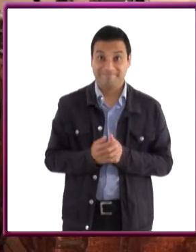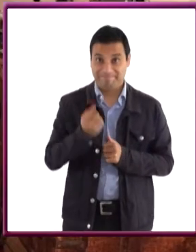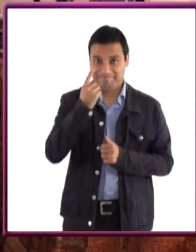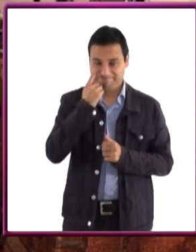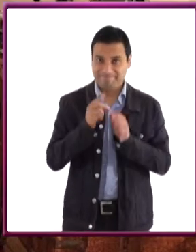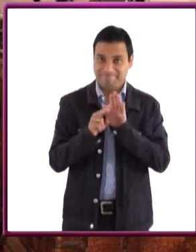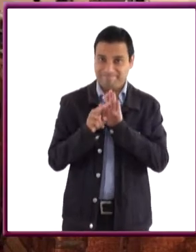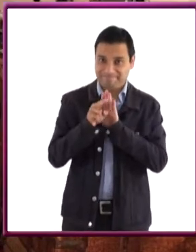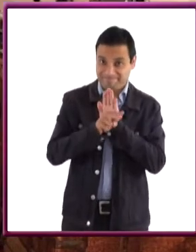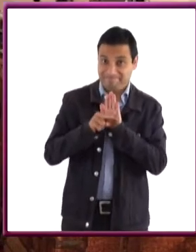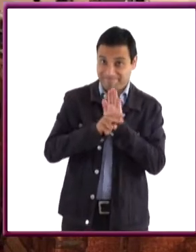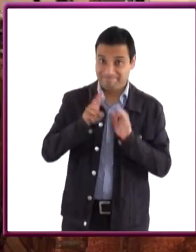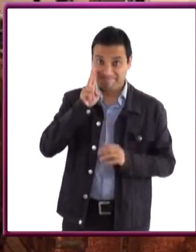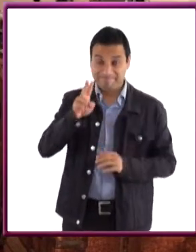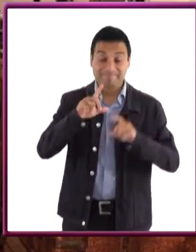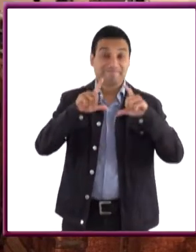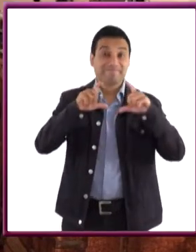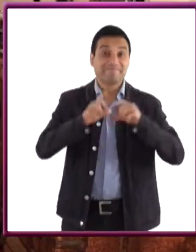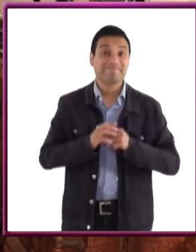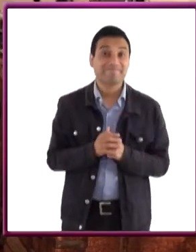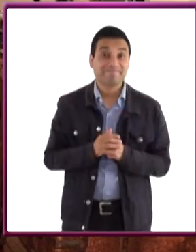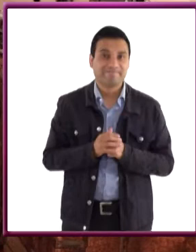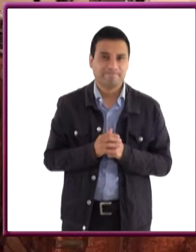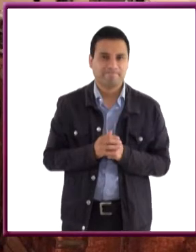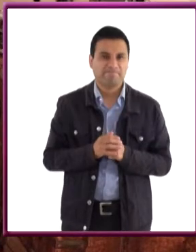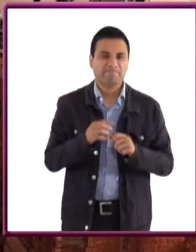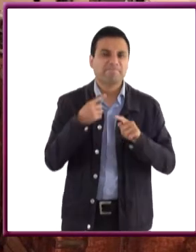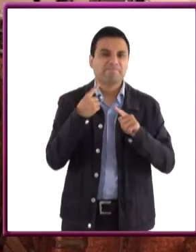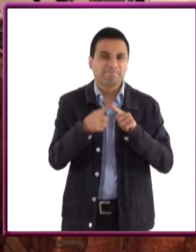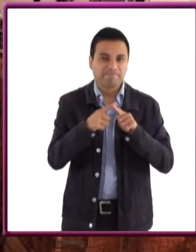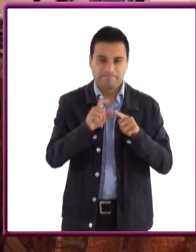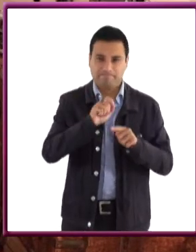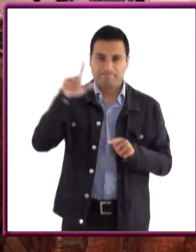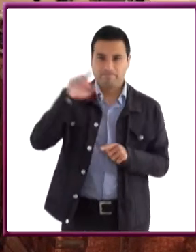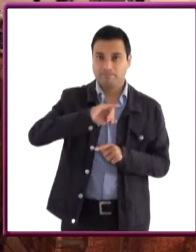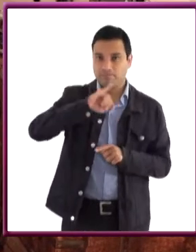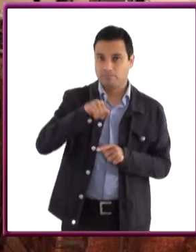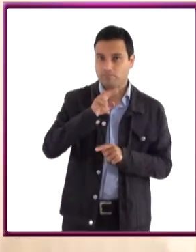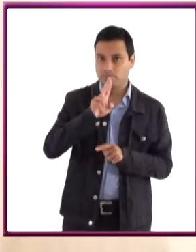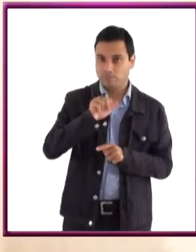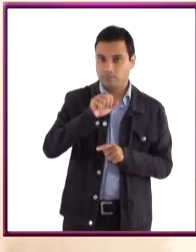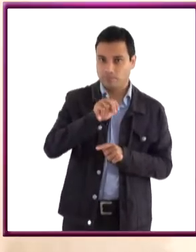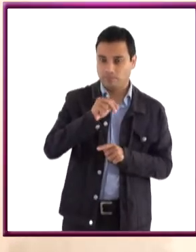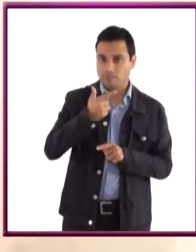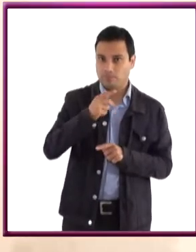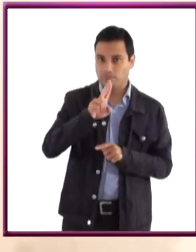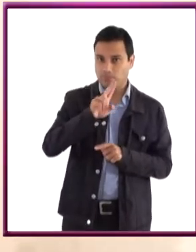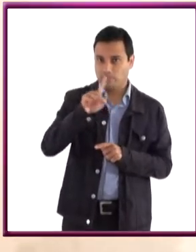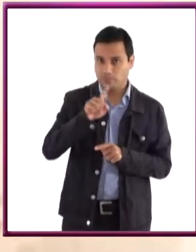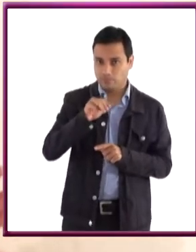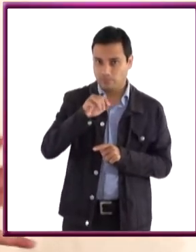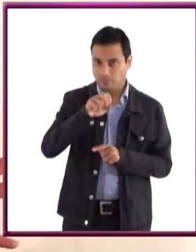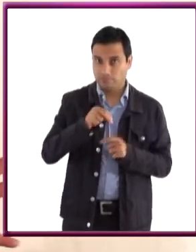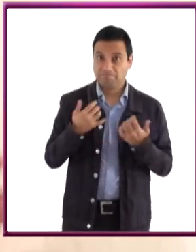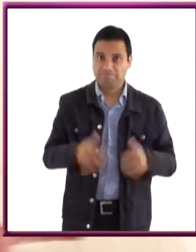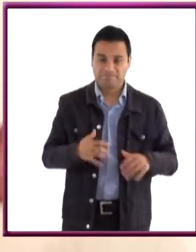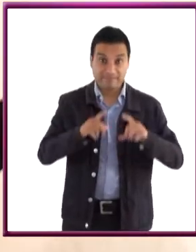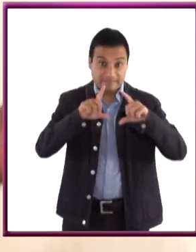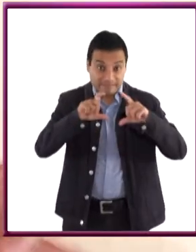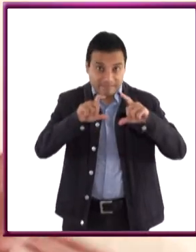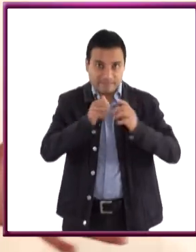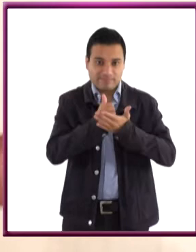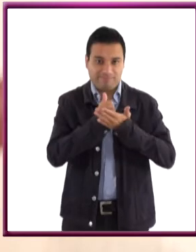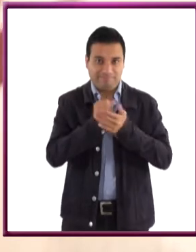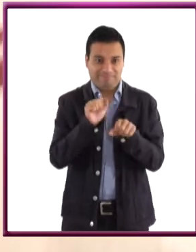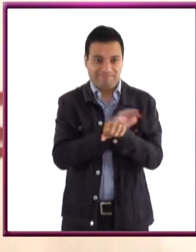invito a ver esta cápsula sobre fotografía que habla de la obra del fotógrafo Juan Guzmán. La fotografía es una de las artes que detonan